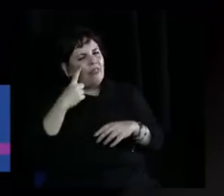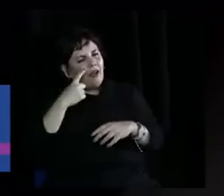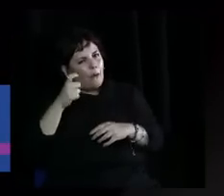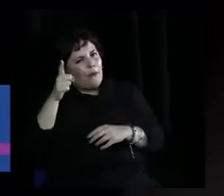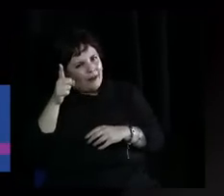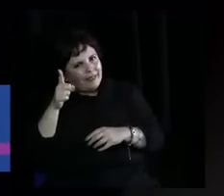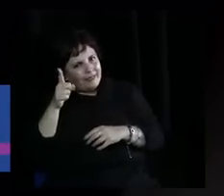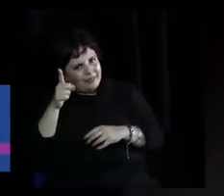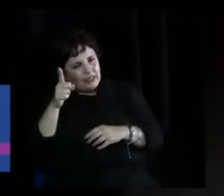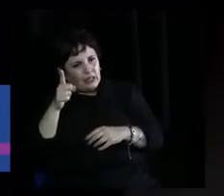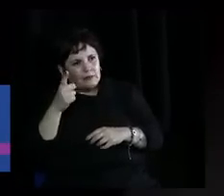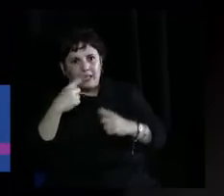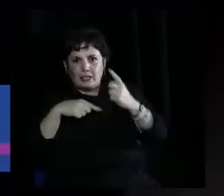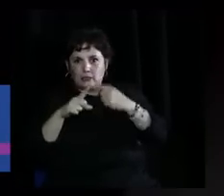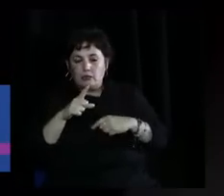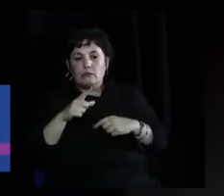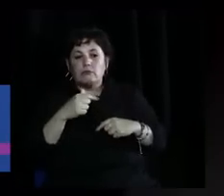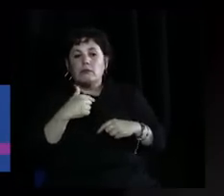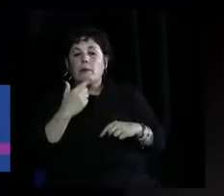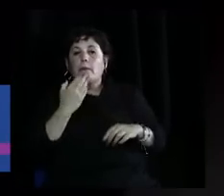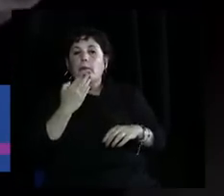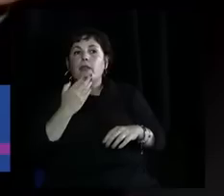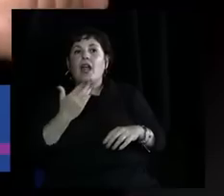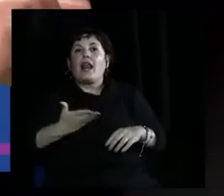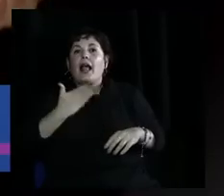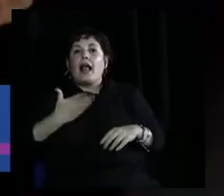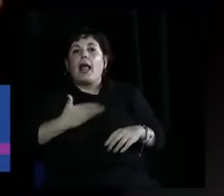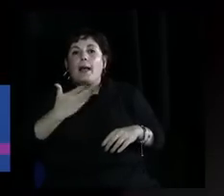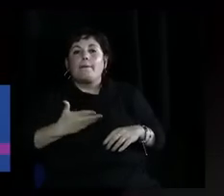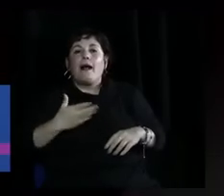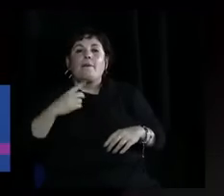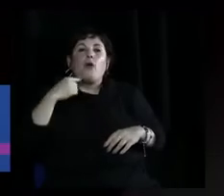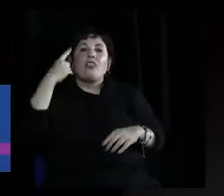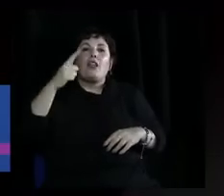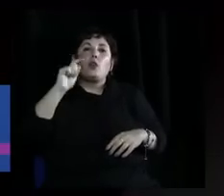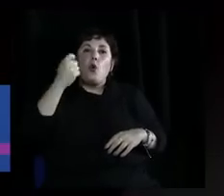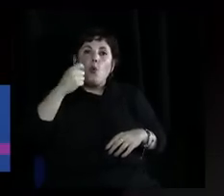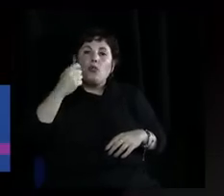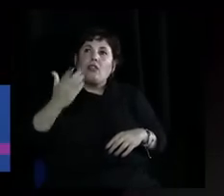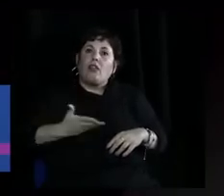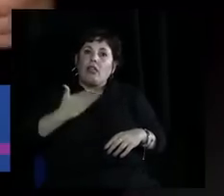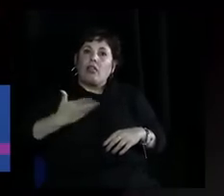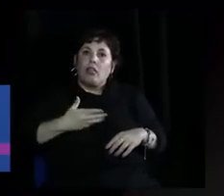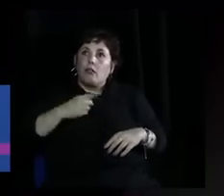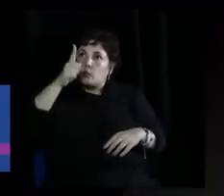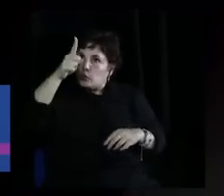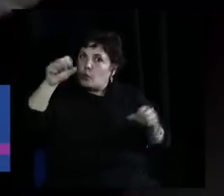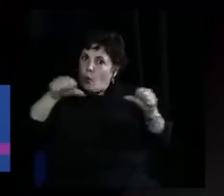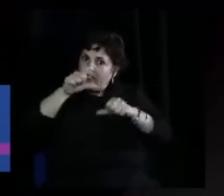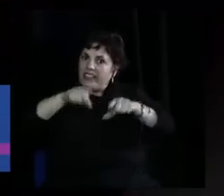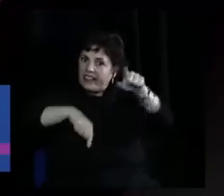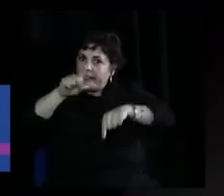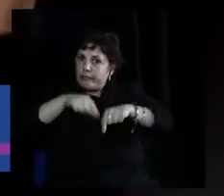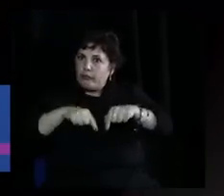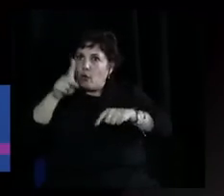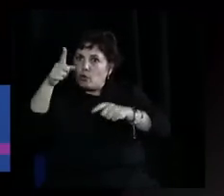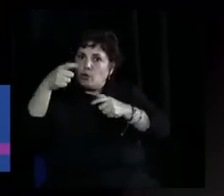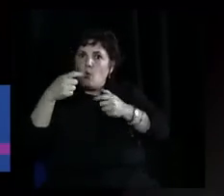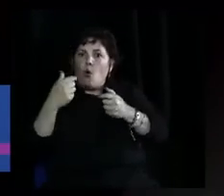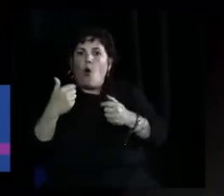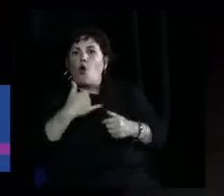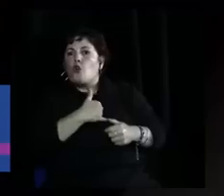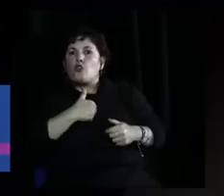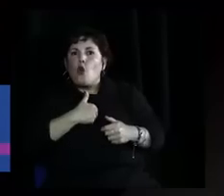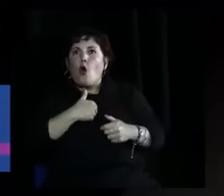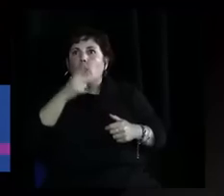personal en pila. Entonces, lo que le pedimos, lo que le reclamamos al directorio de UTE es que, bueno, que haga las gestiones, que presione, que juegue su rol